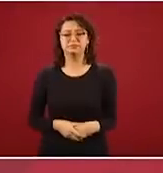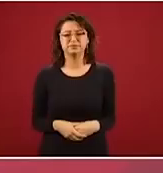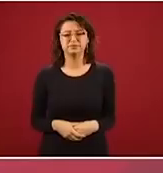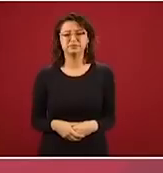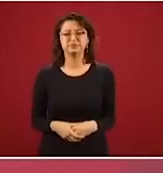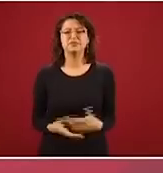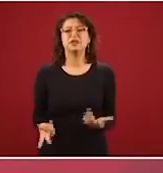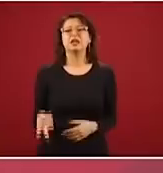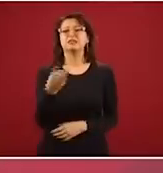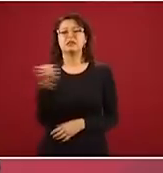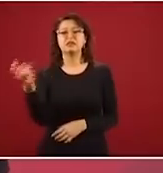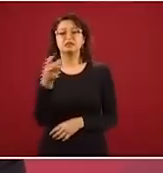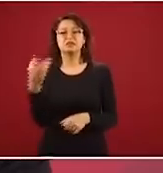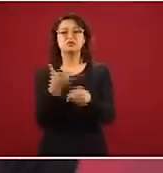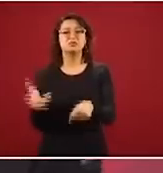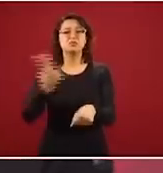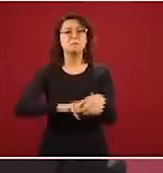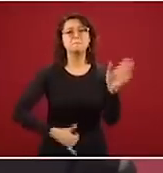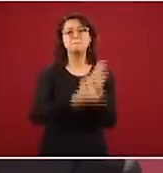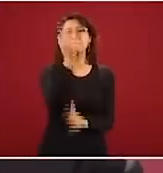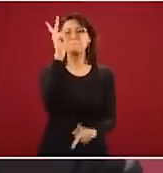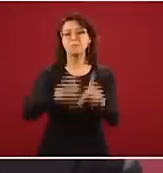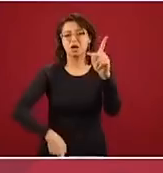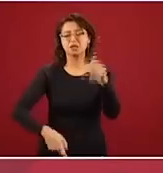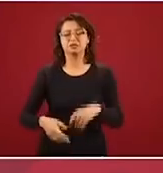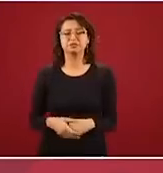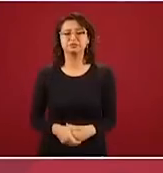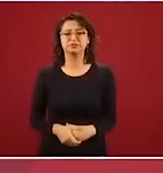más de 300 obras inconclusas.